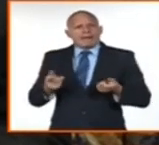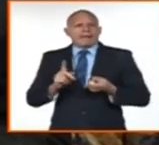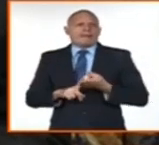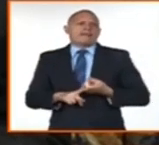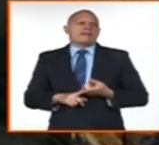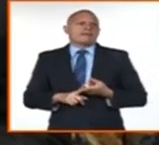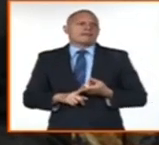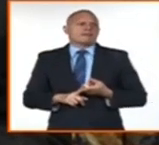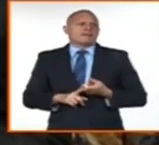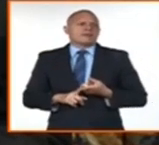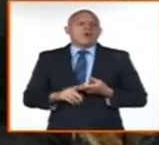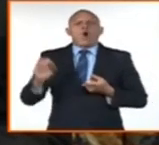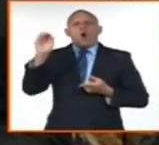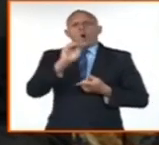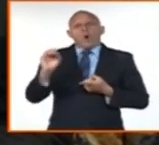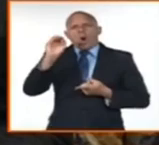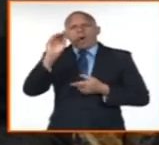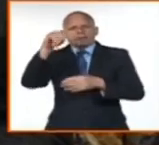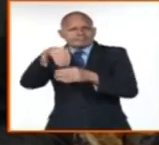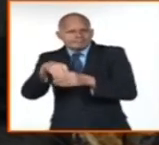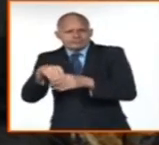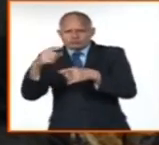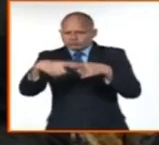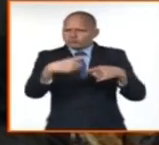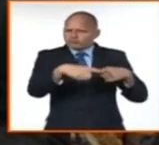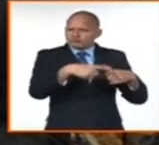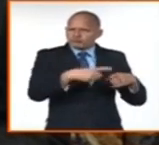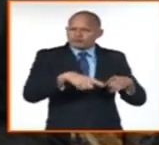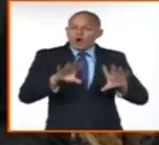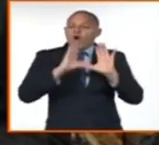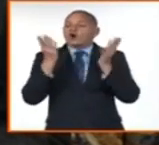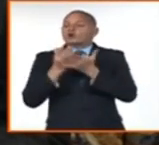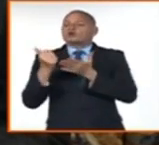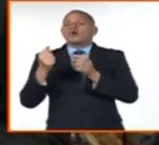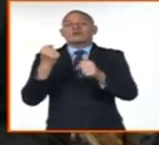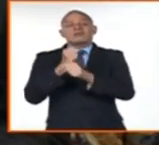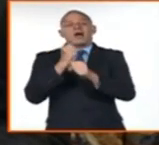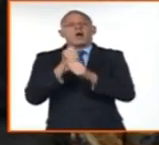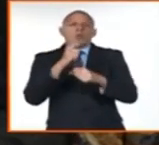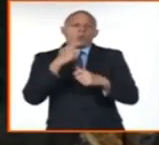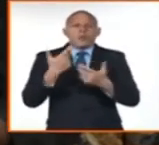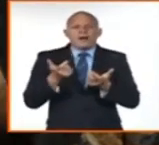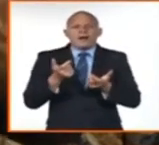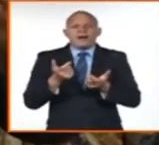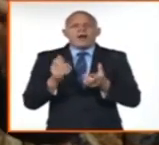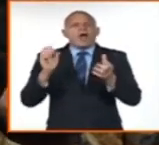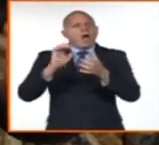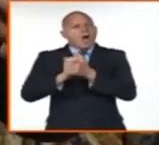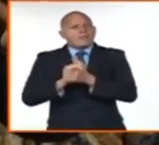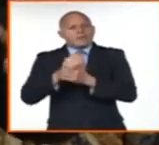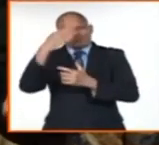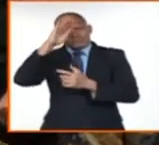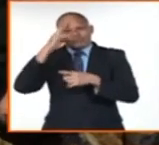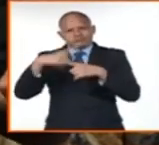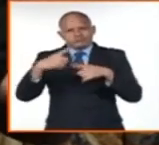a los organismos nuestros, a las instituciones nuestras que trabajan con la solidaridad y con los amigos de Cuba, que hay que dar toda la información posible